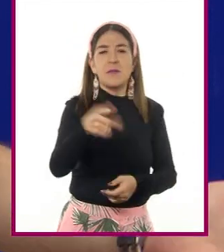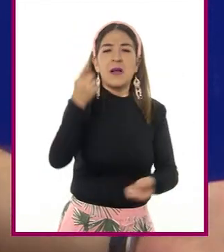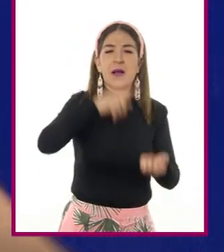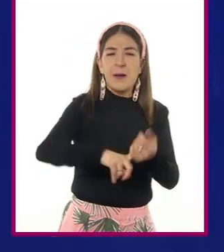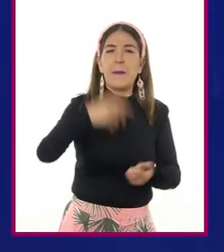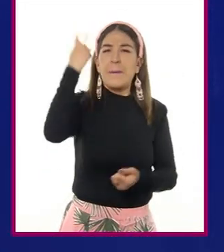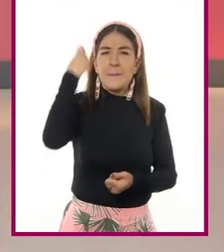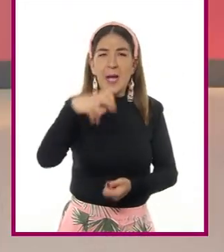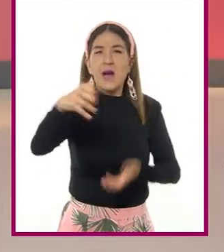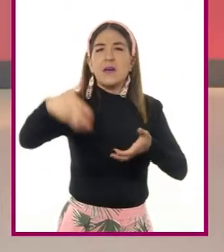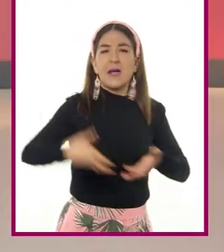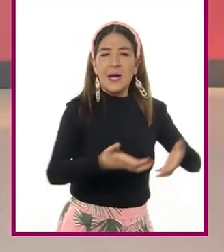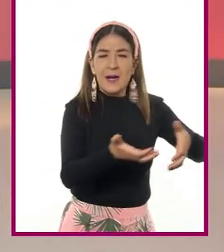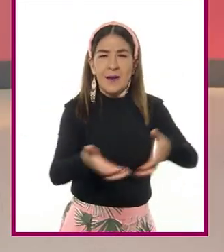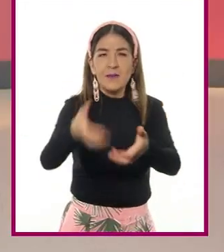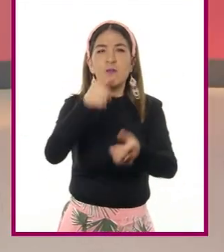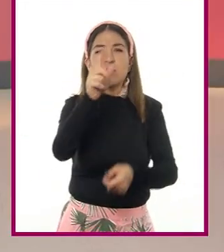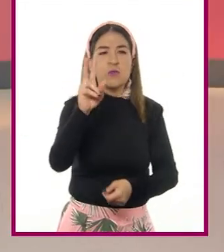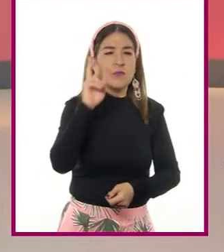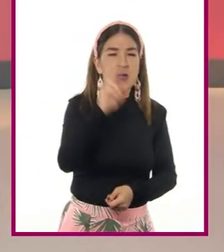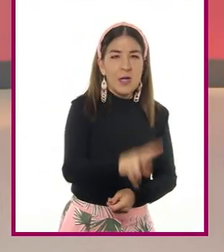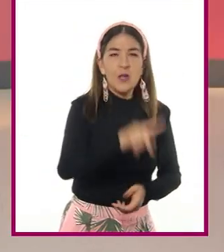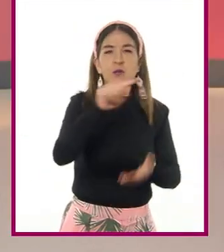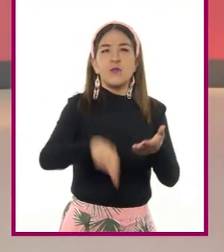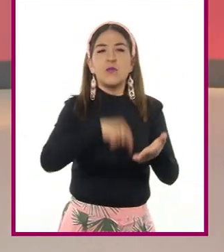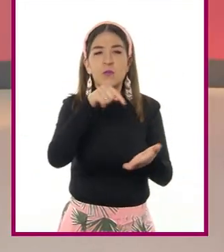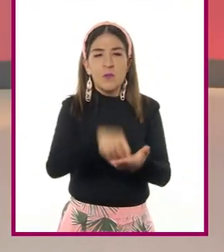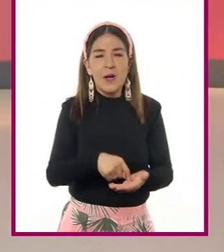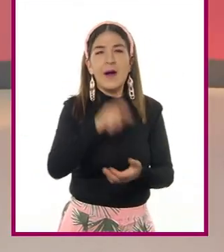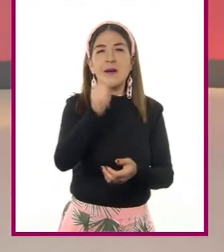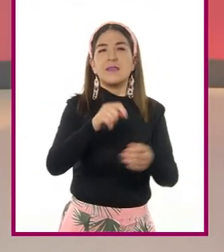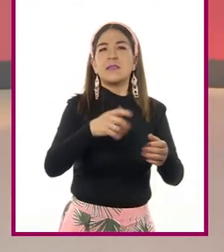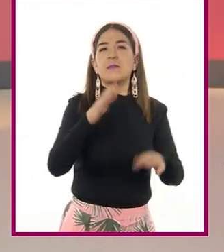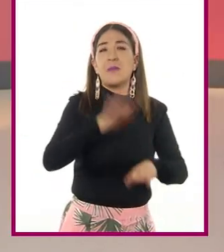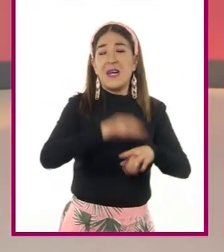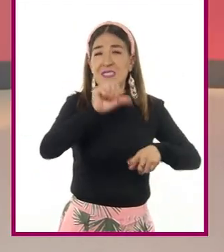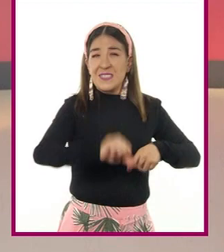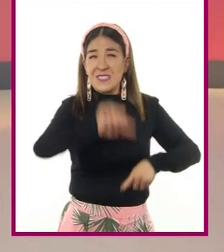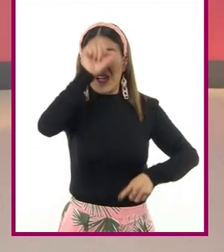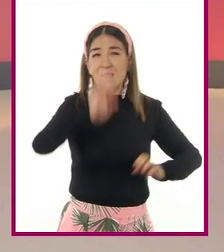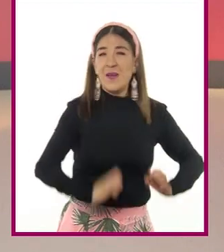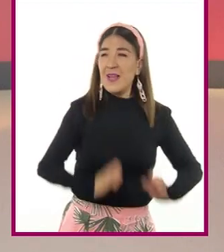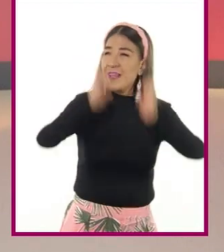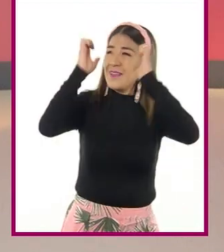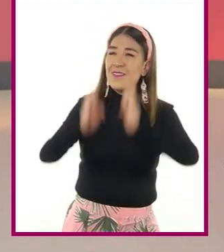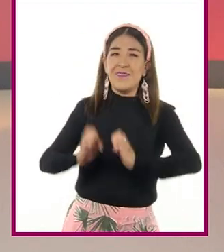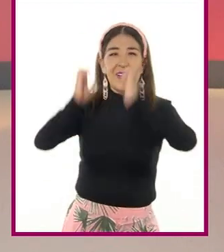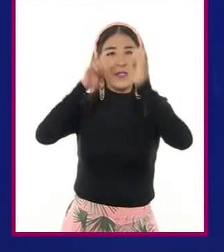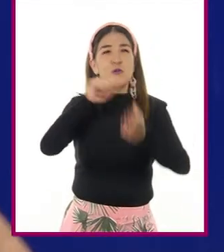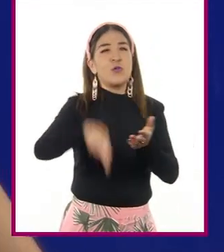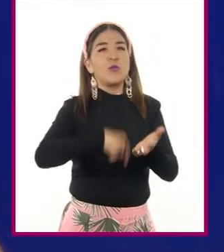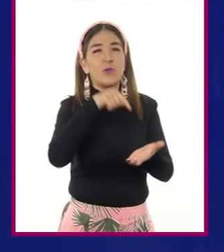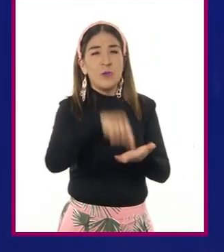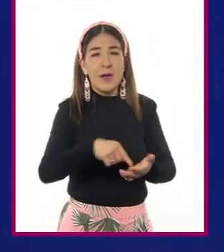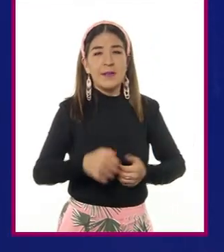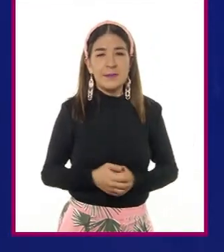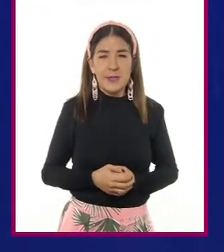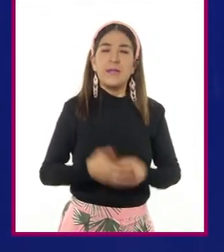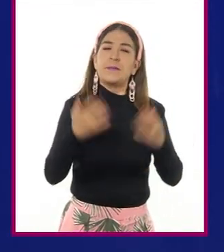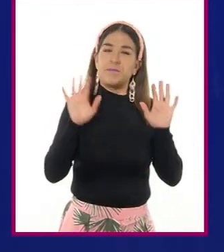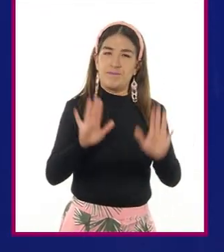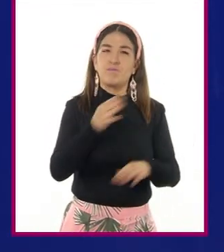por carretera y han mirado espectaculares a lo alto de los edificios o en las colinas?